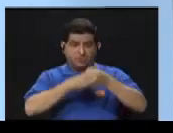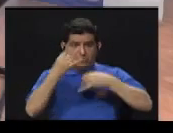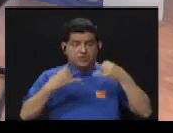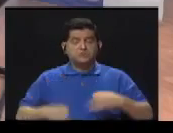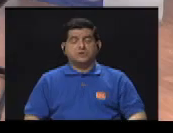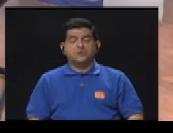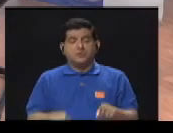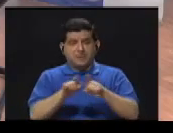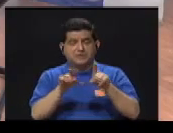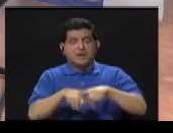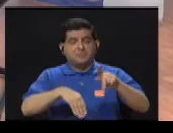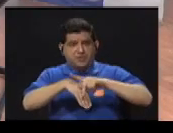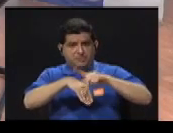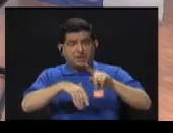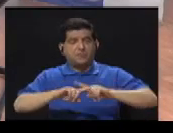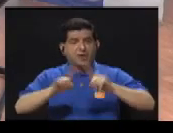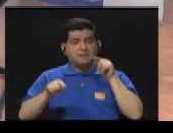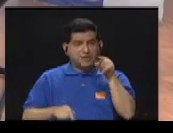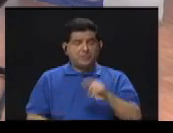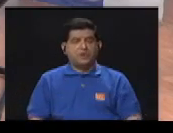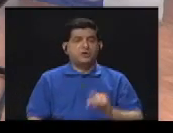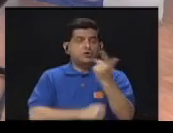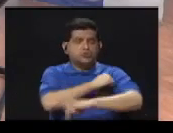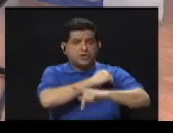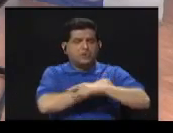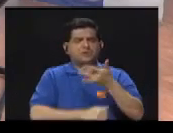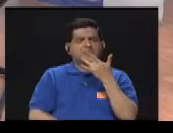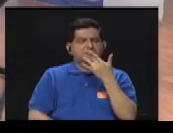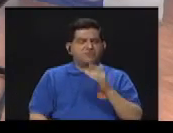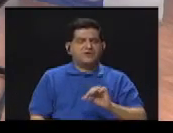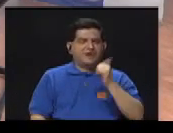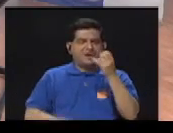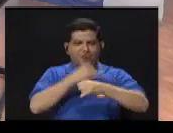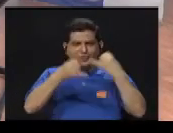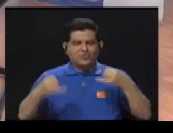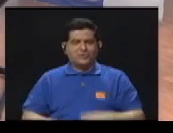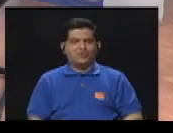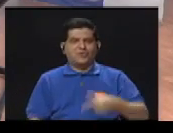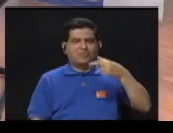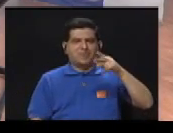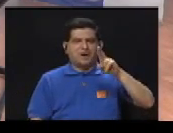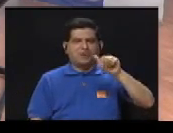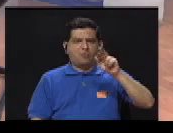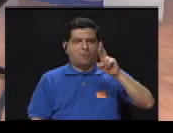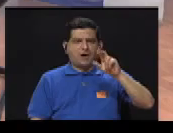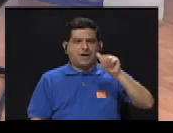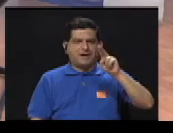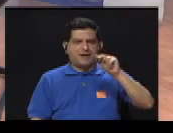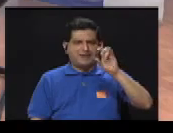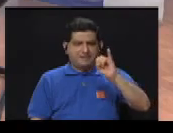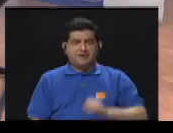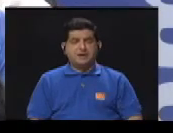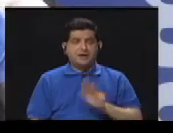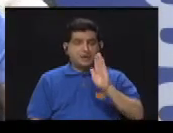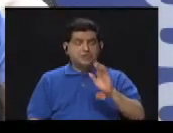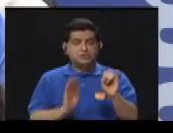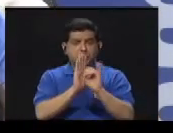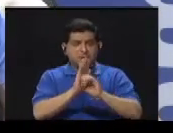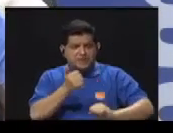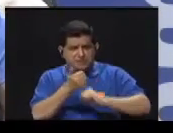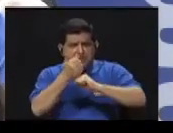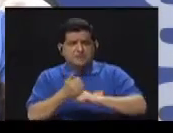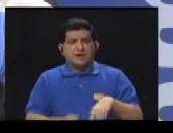idioma también en Paraguay, pero entre ellos, estando en un país ajeno, se comunican en guaraní. Bueno, tal vez como una forma de reforzar su identidad, dado que